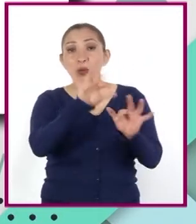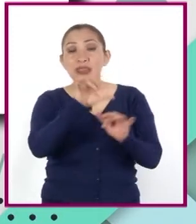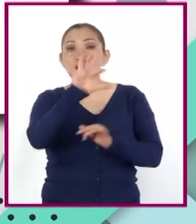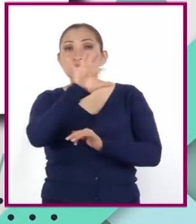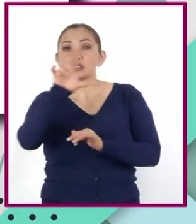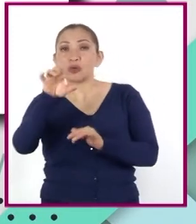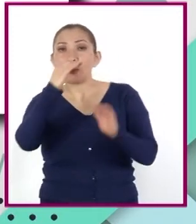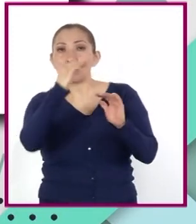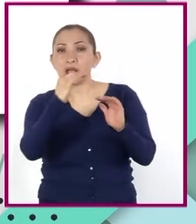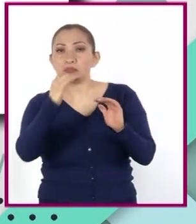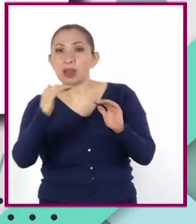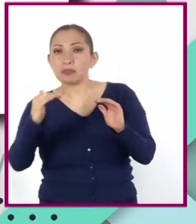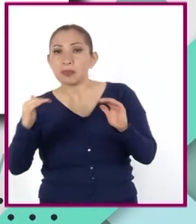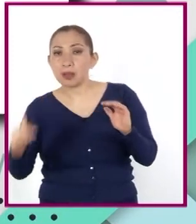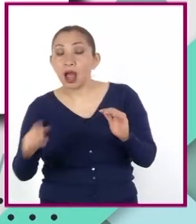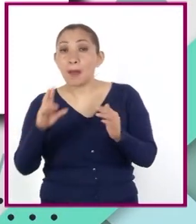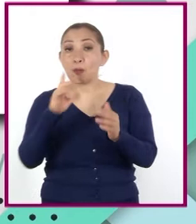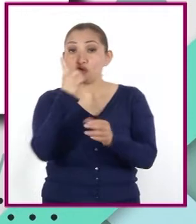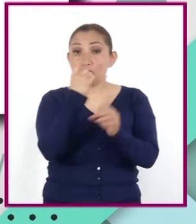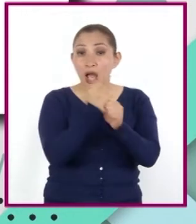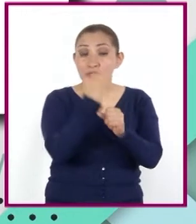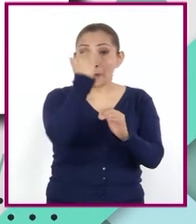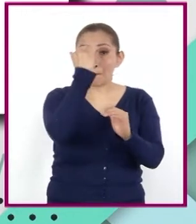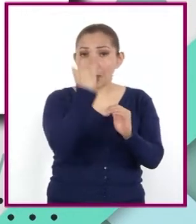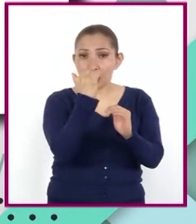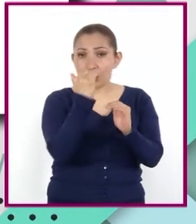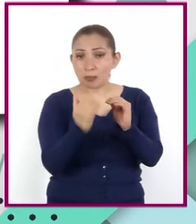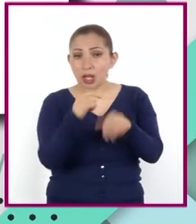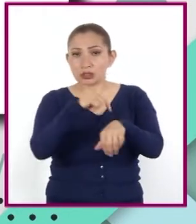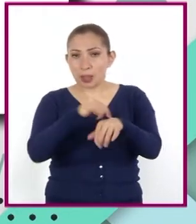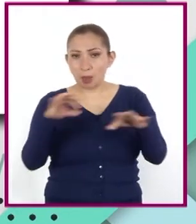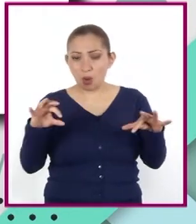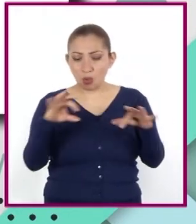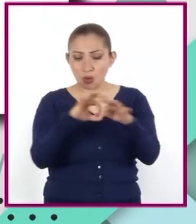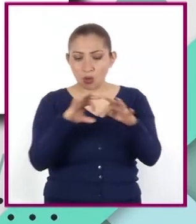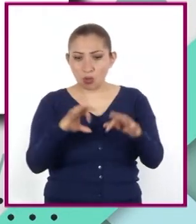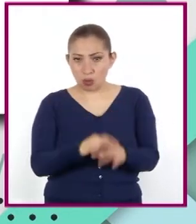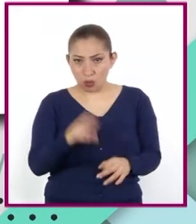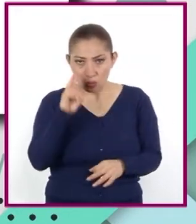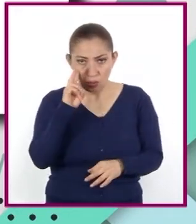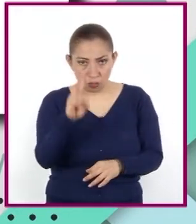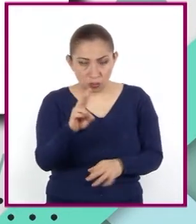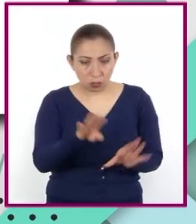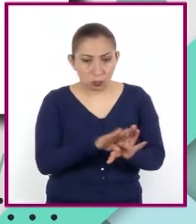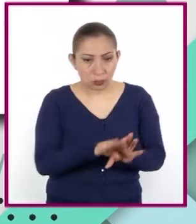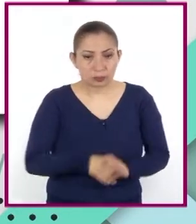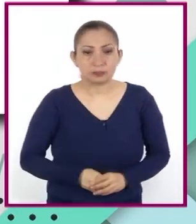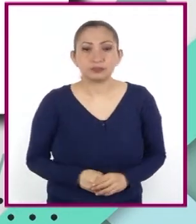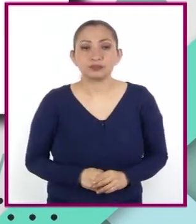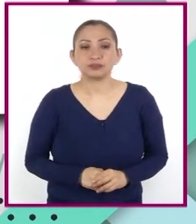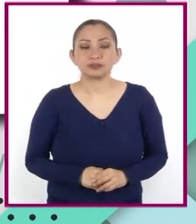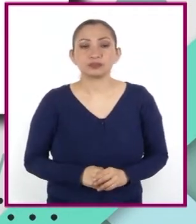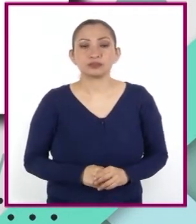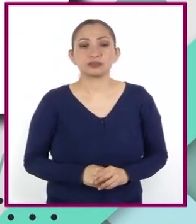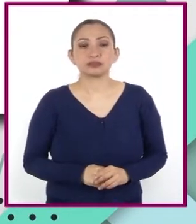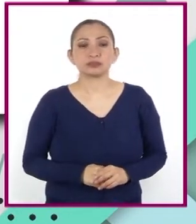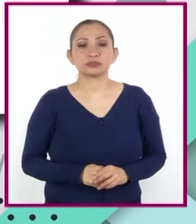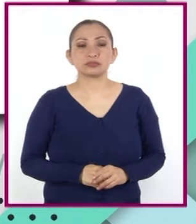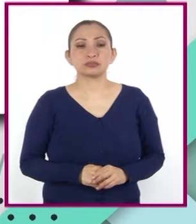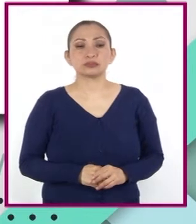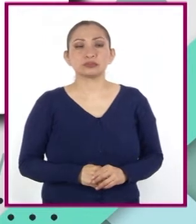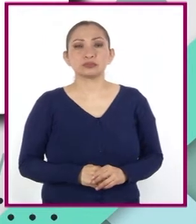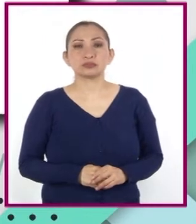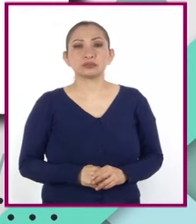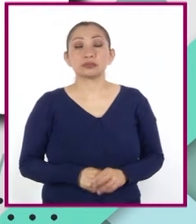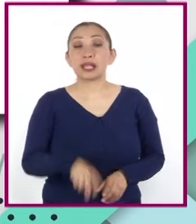750t. Así que el valor por año, tiempo, se puede representar como